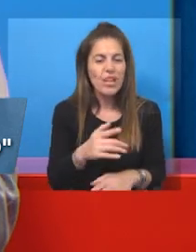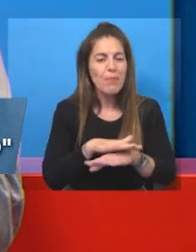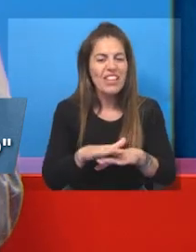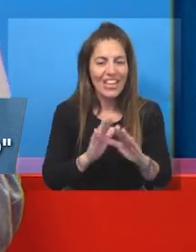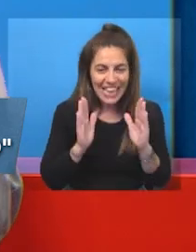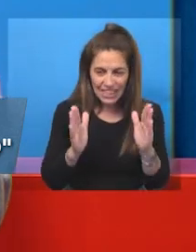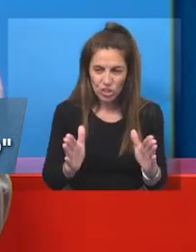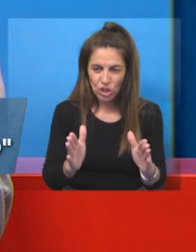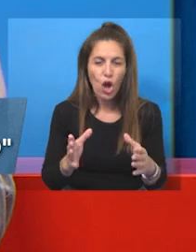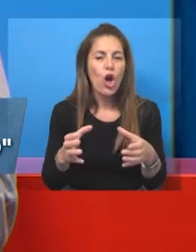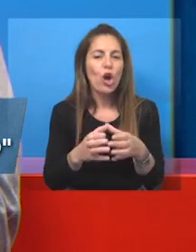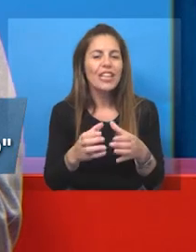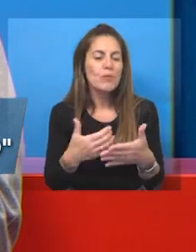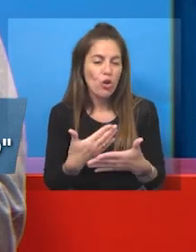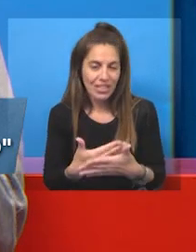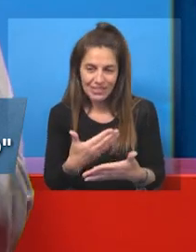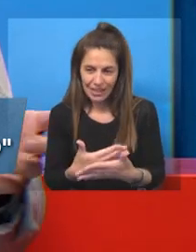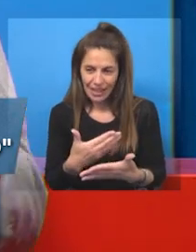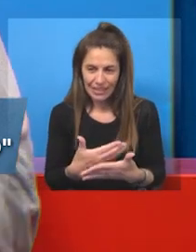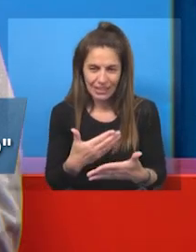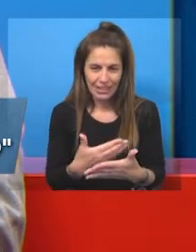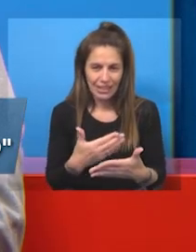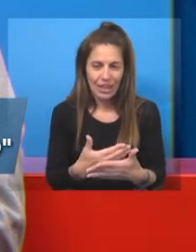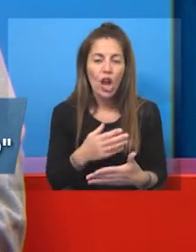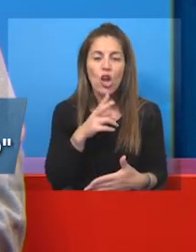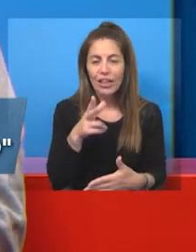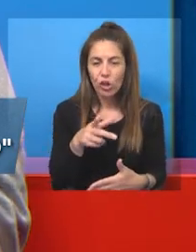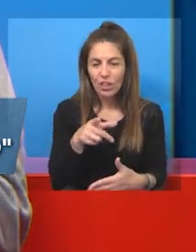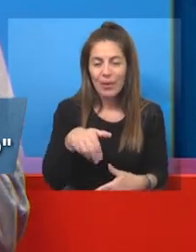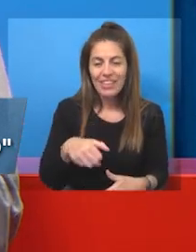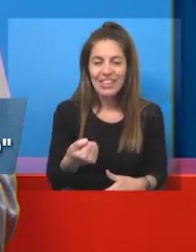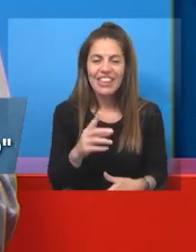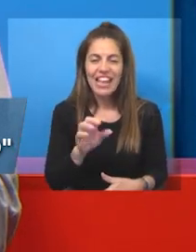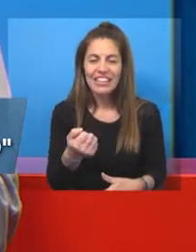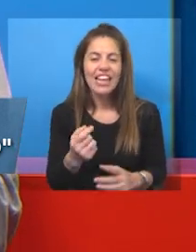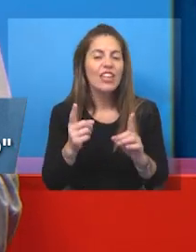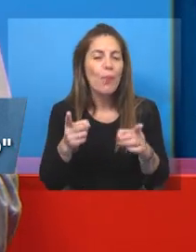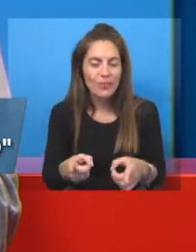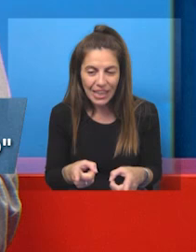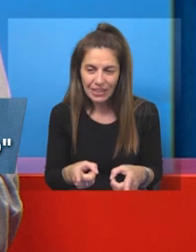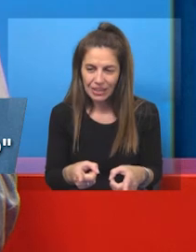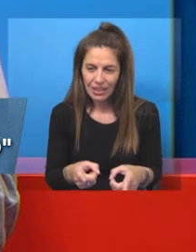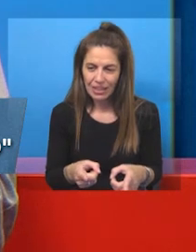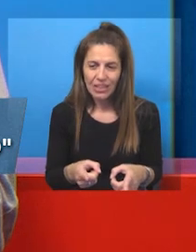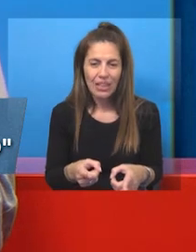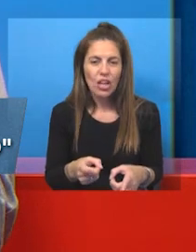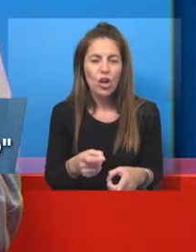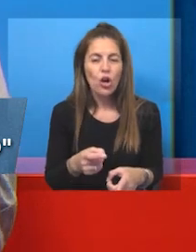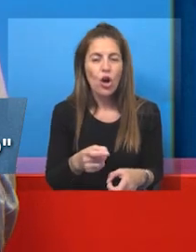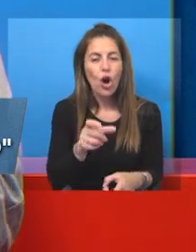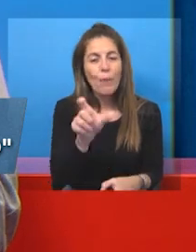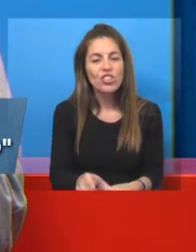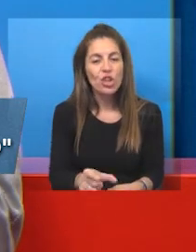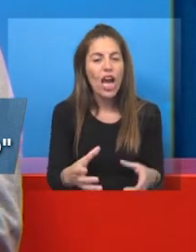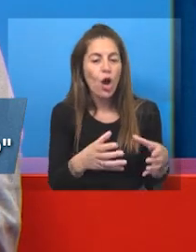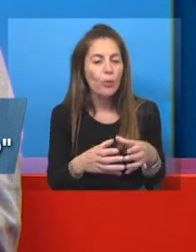atención con equipos de cercanía y bueno lo que lo que mencionaba Natalia también este con agentes comunitarios que